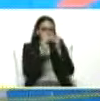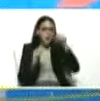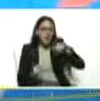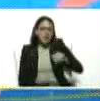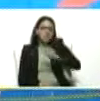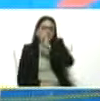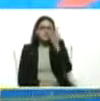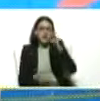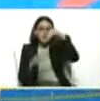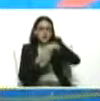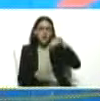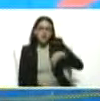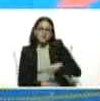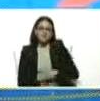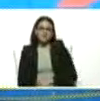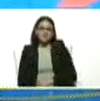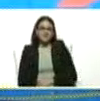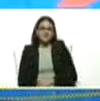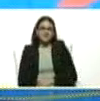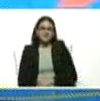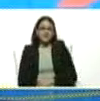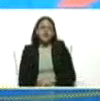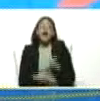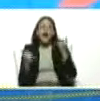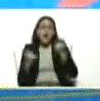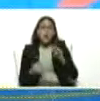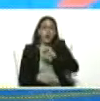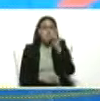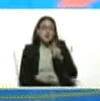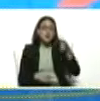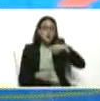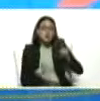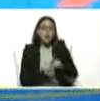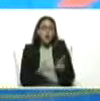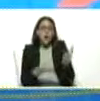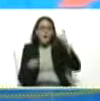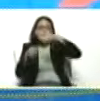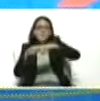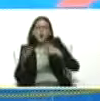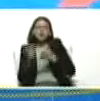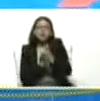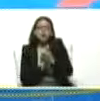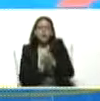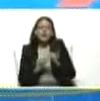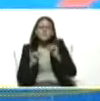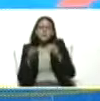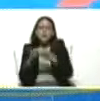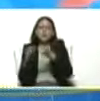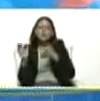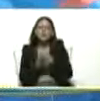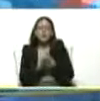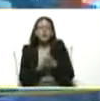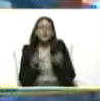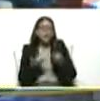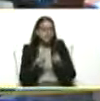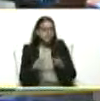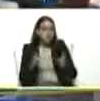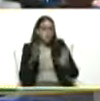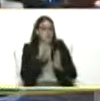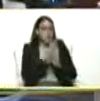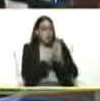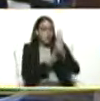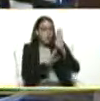crecimiento y prosperidad. Venezuela ha entrado en la senda de la mejoría, del crecimiento de la economía real.